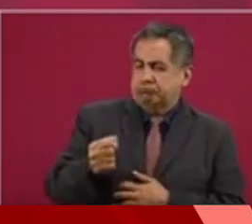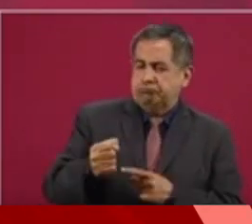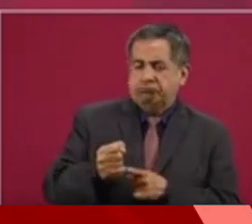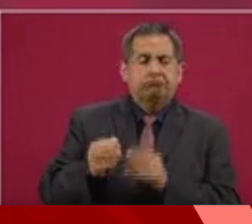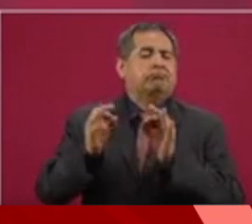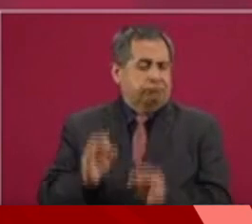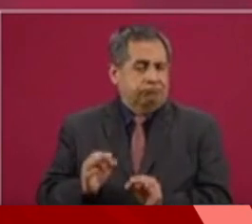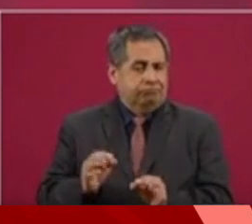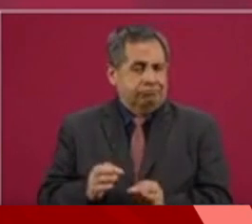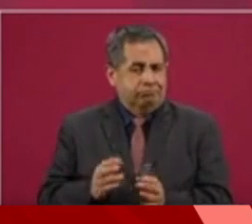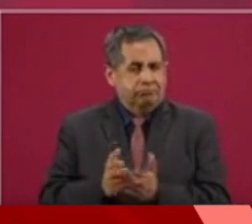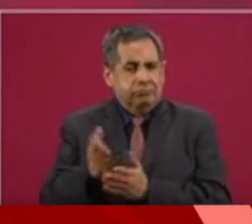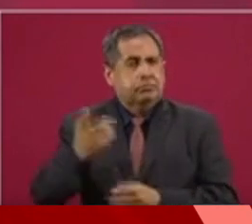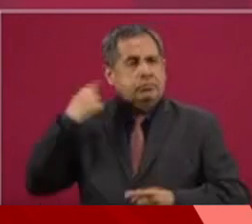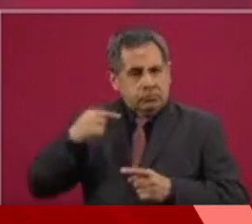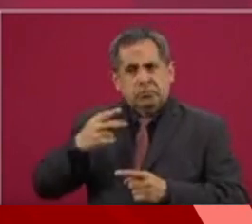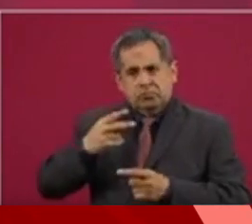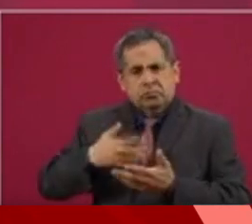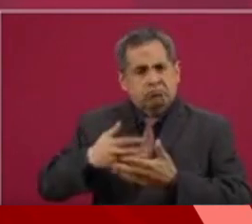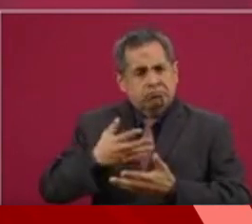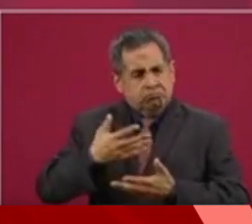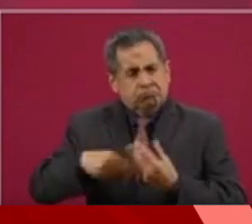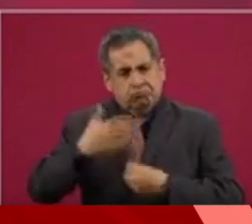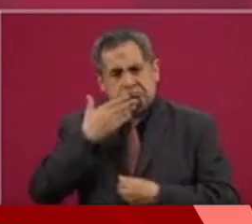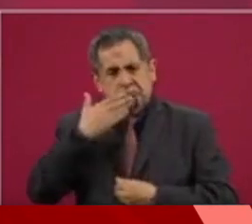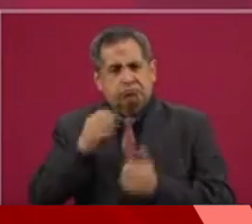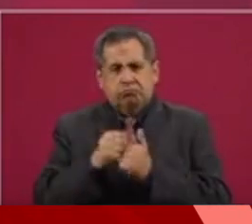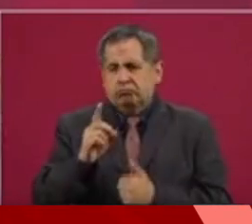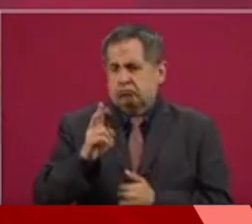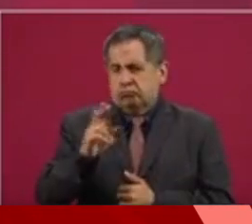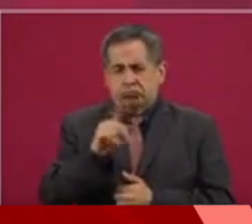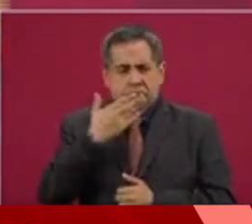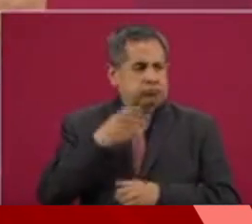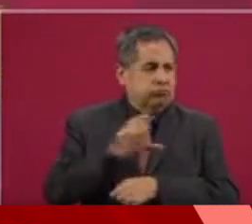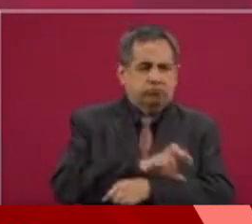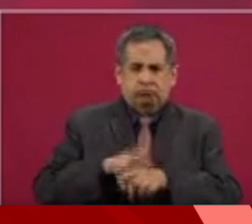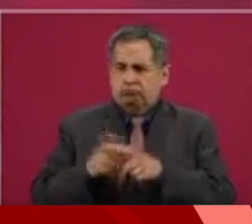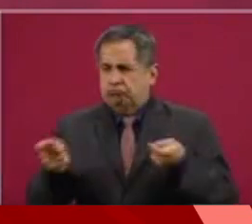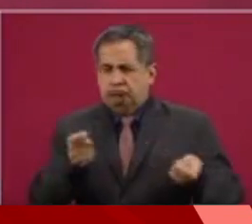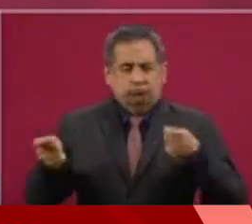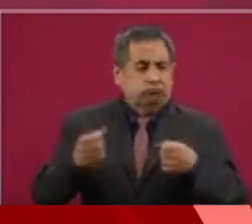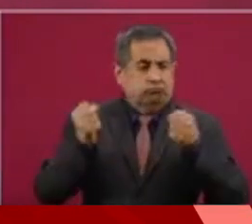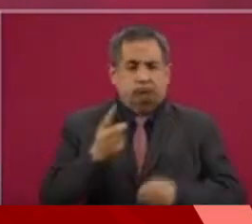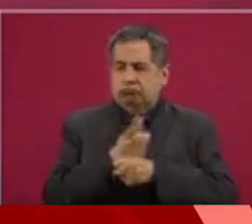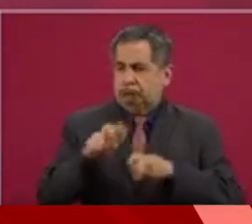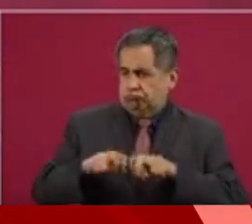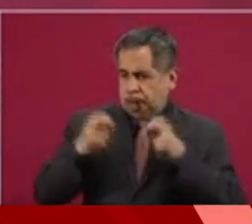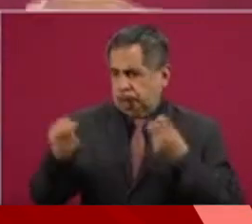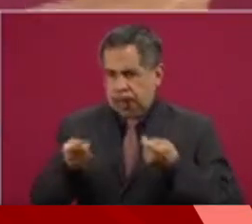lo que se ha logrado con durazo una muy buena coordinación del gabinete de seguridad